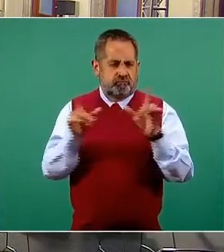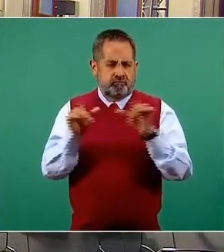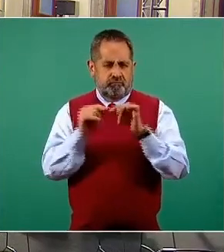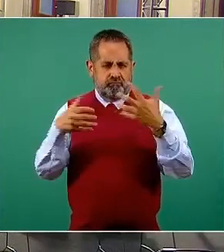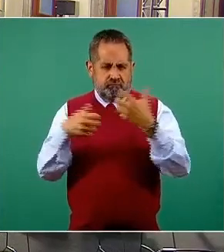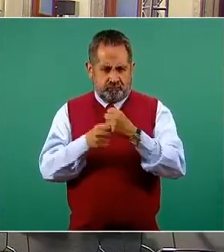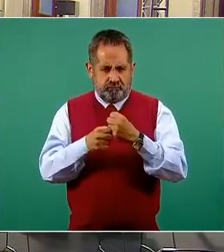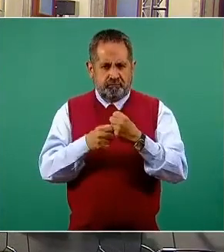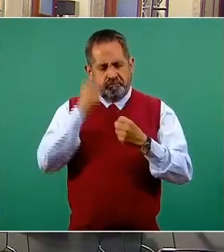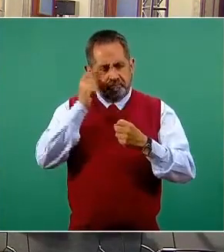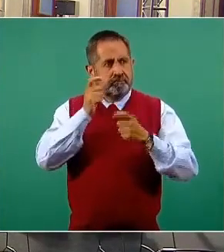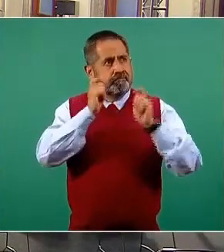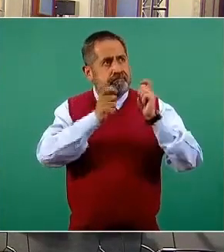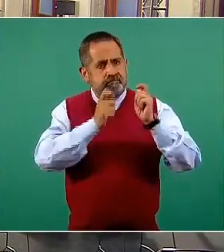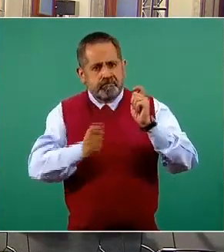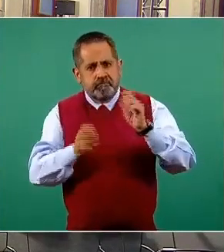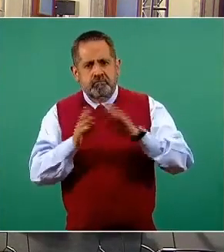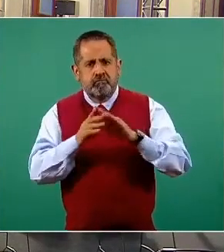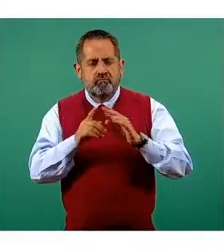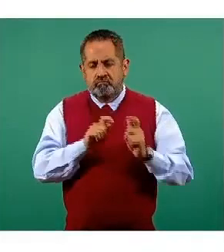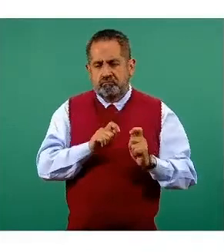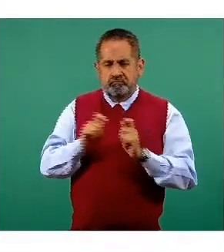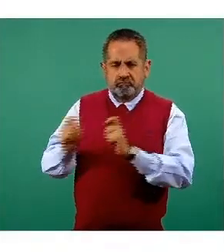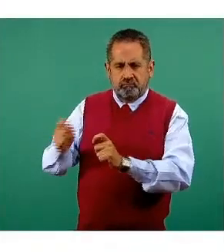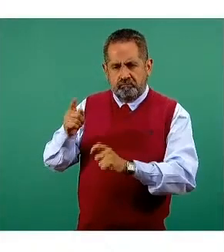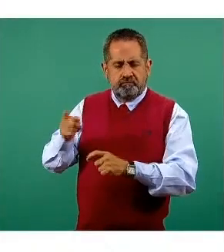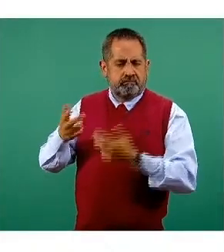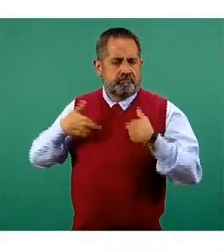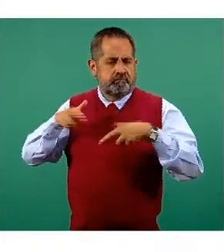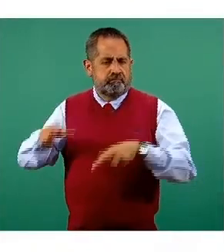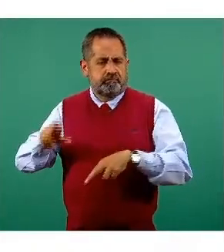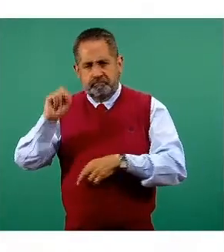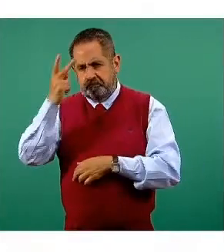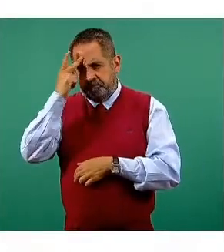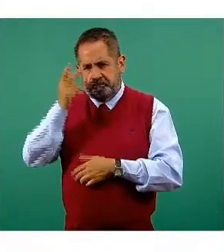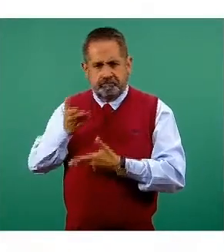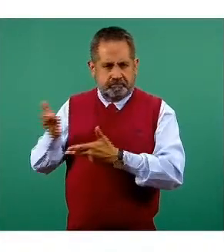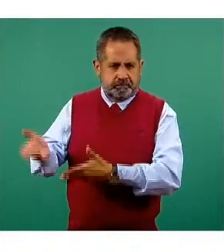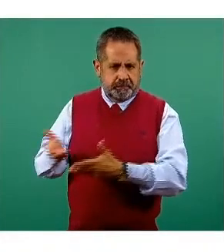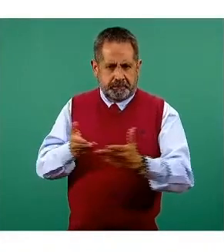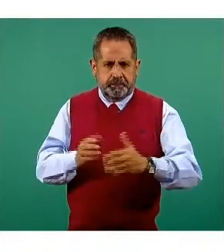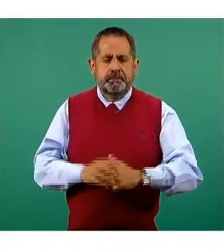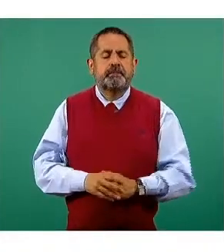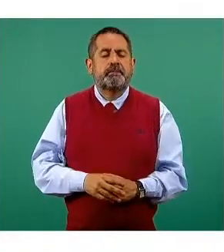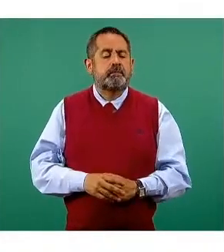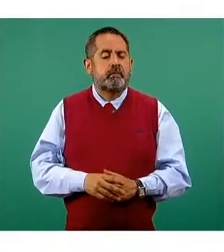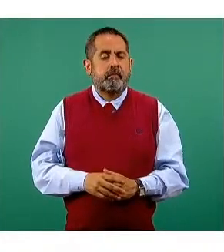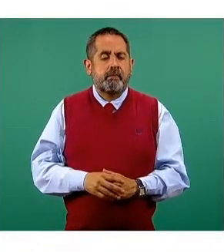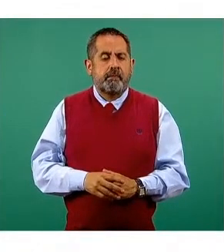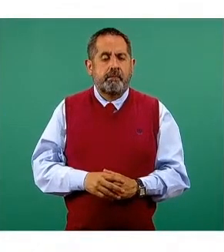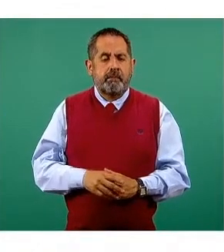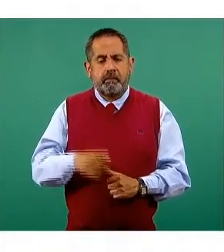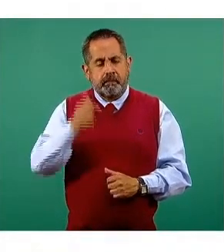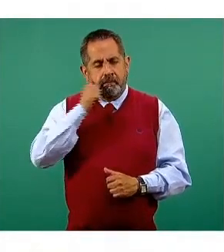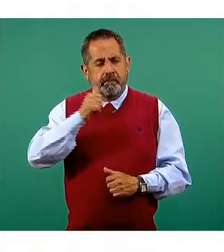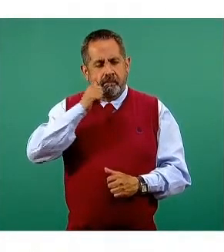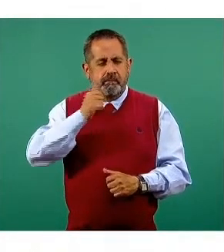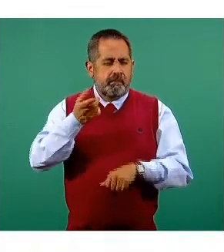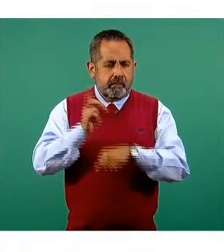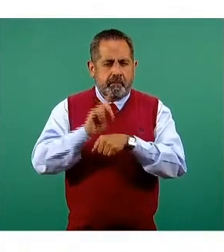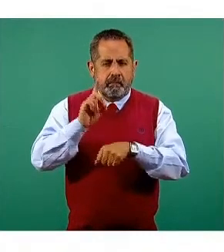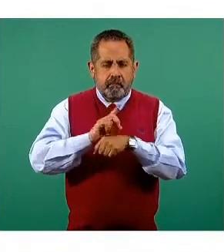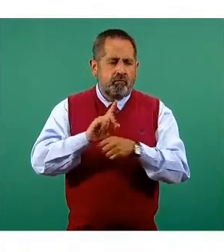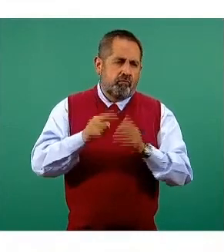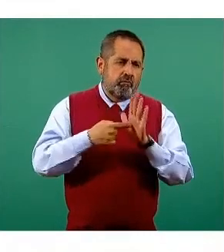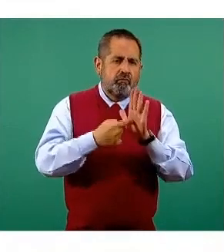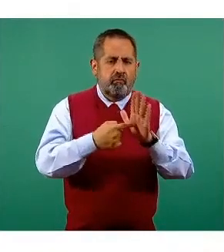breves en el componente técnico para poder darle el espacio al representante de San Luis Potosí. Como cada noche presentamos